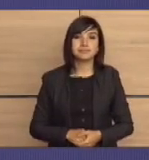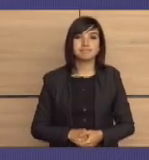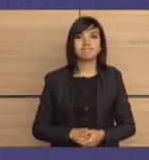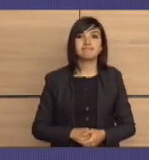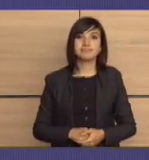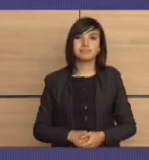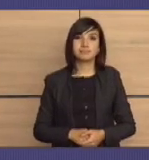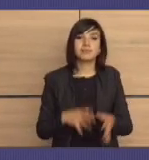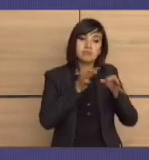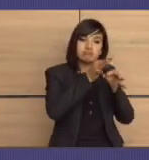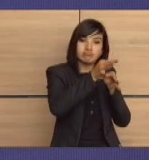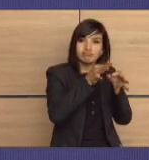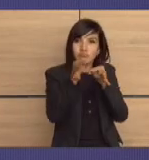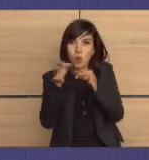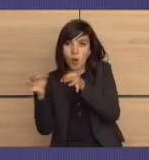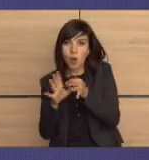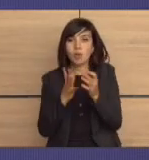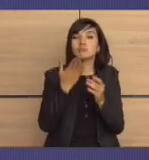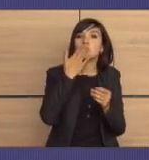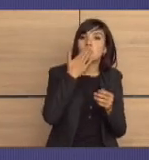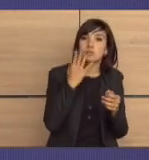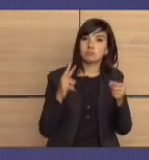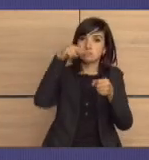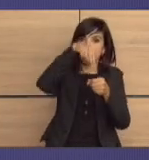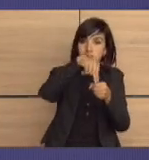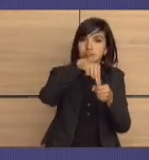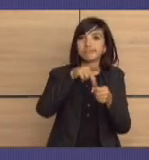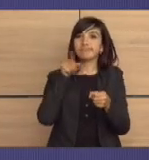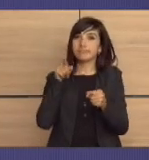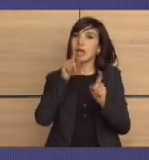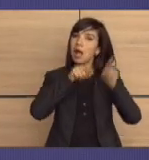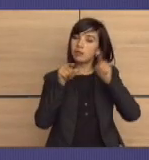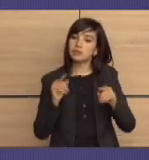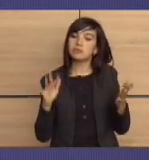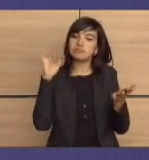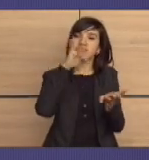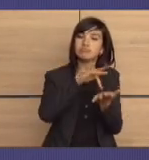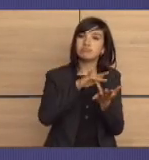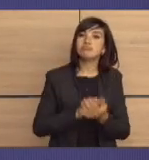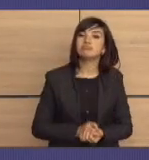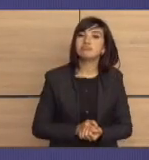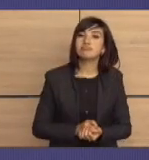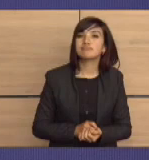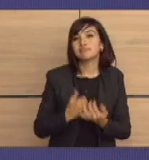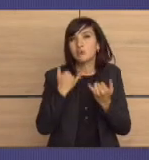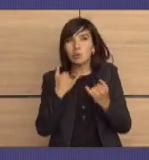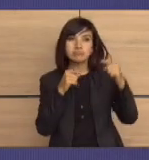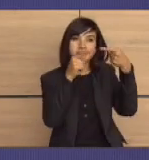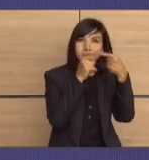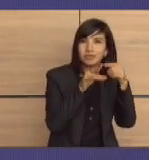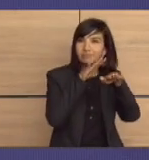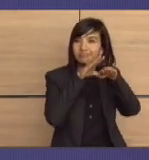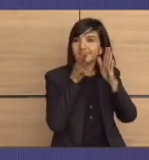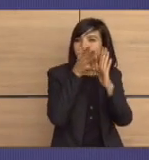que miro bastantes que están acá, pues lo que primero, o el primer mensaje que quisiera